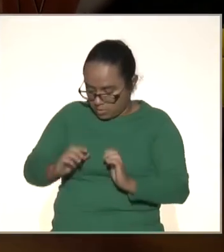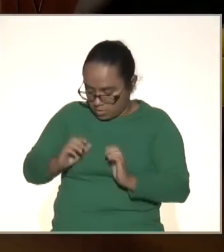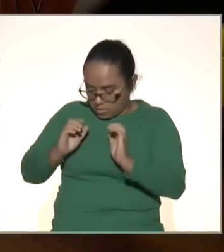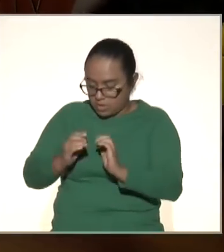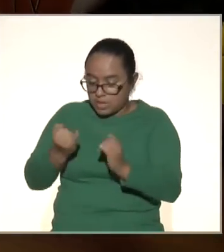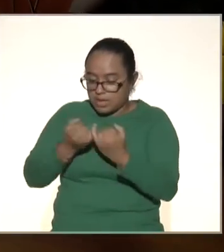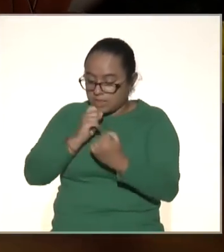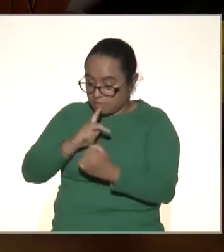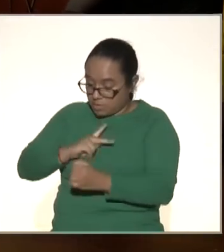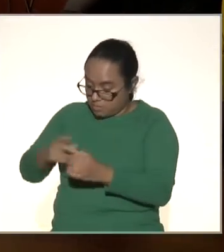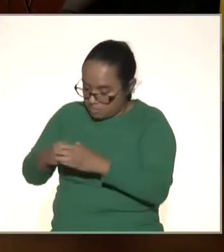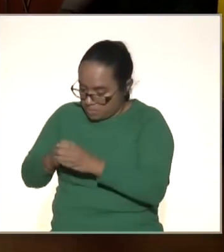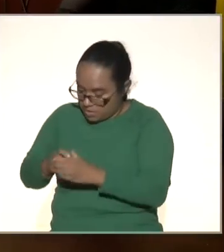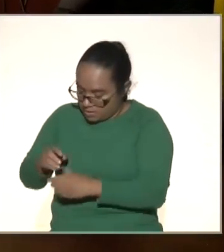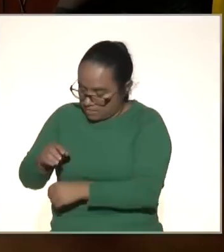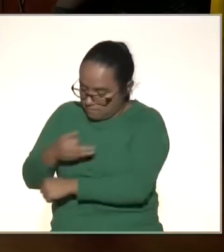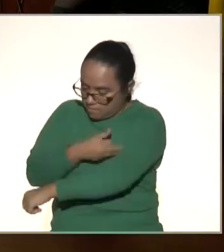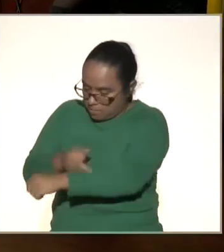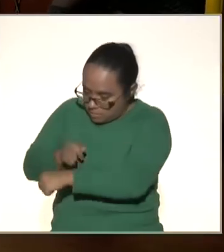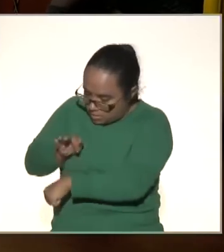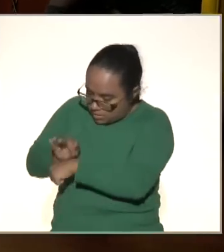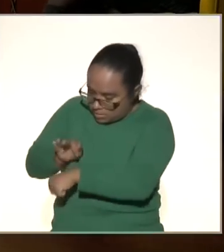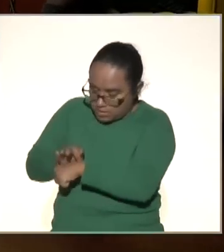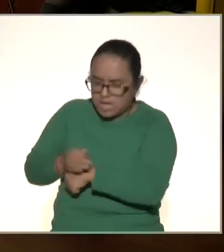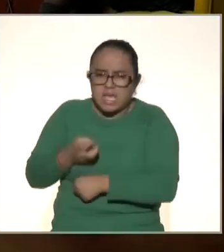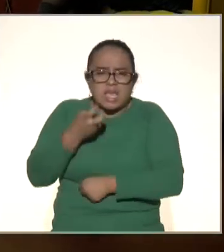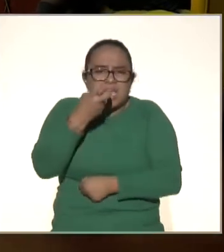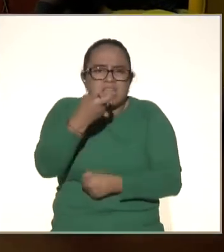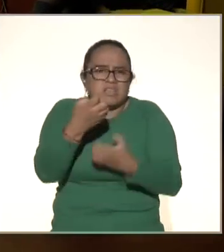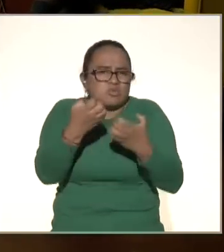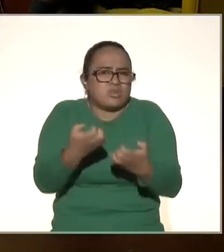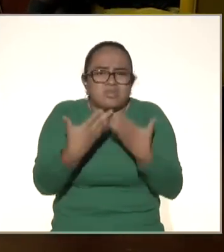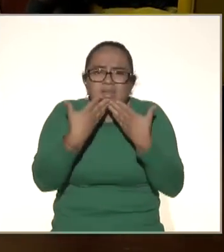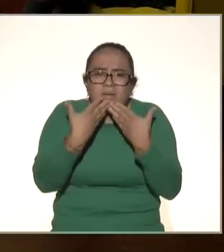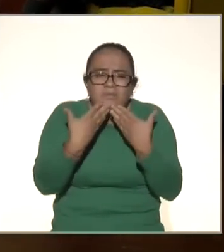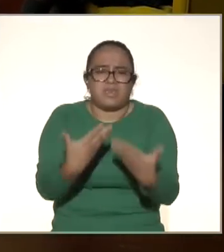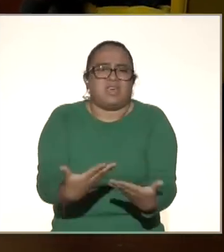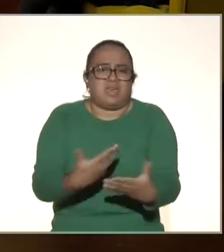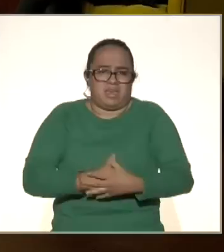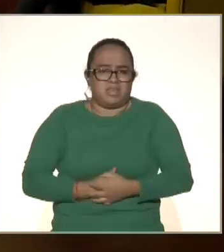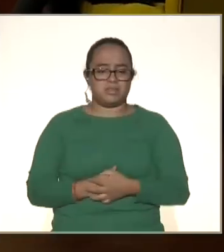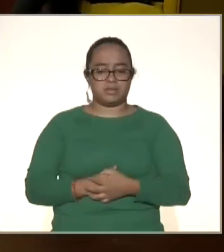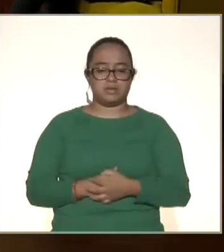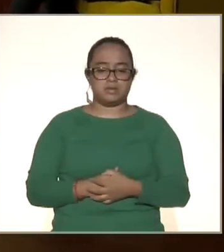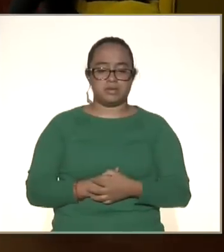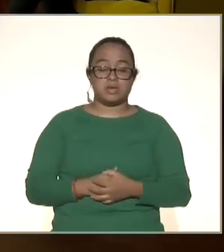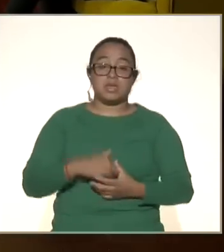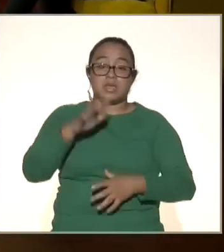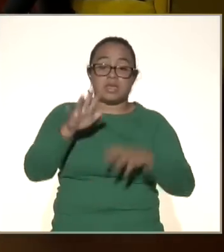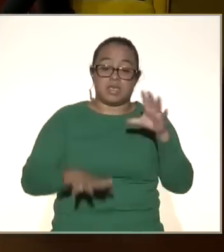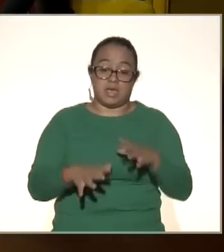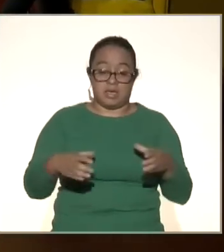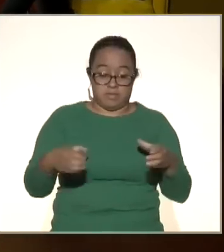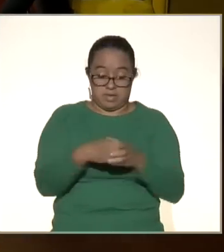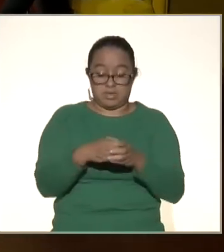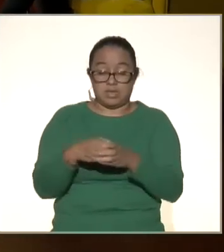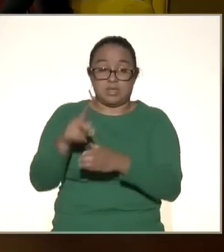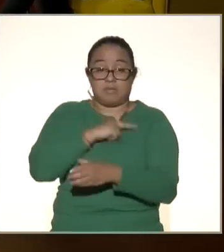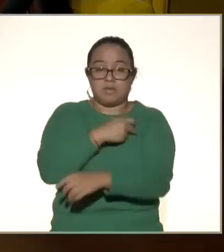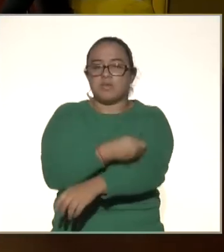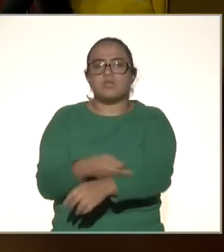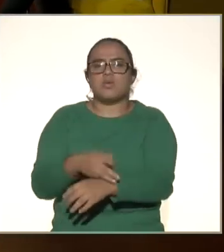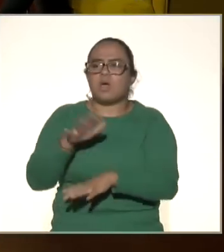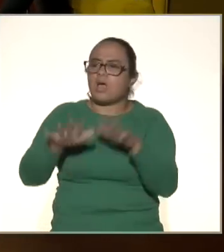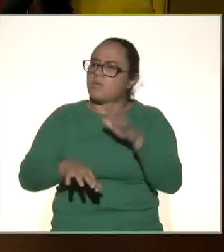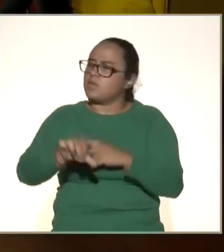de los míos. Y es válido. Sí, Claro. y me parece que no siempre esa tribu se forma con miembros de nuestra familia, ¿no? A veces encontramos